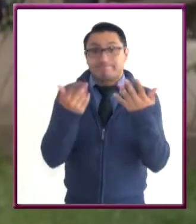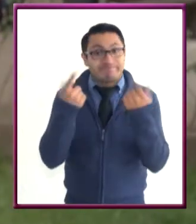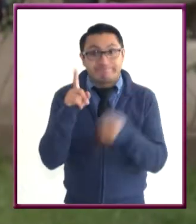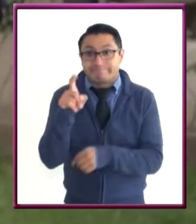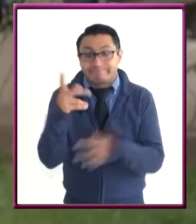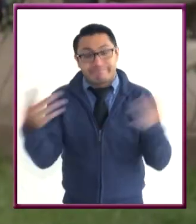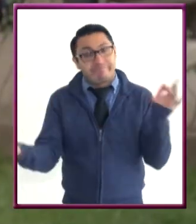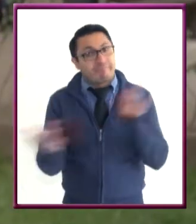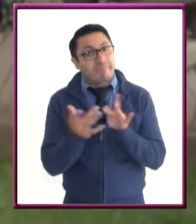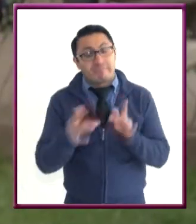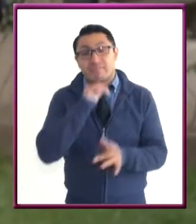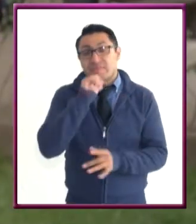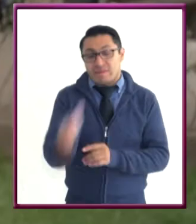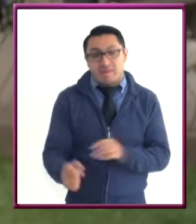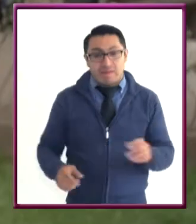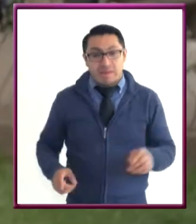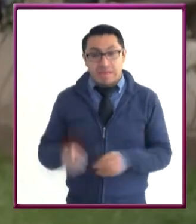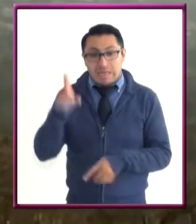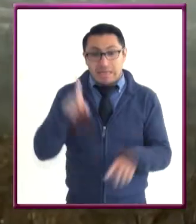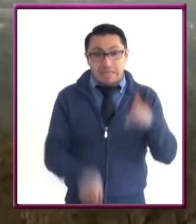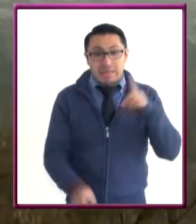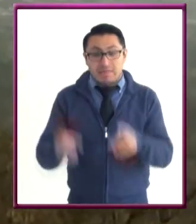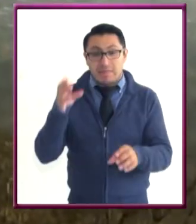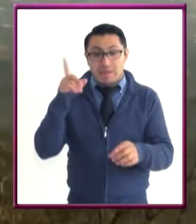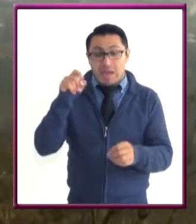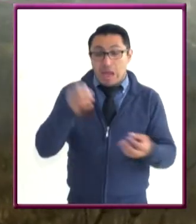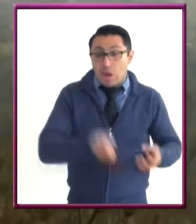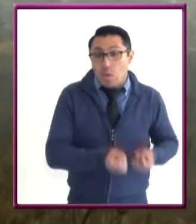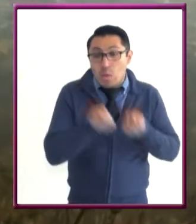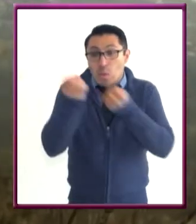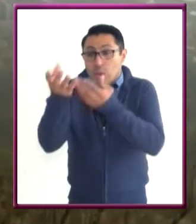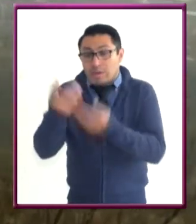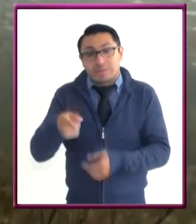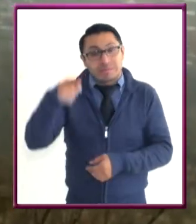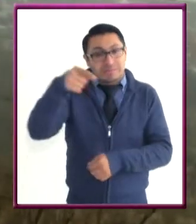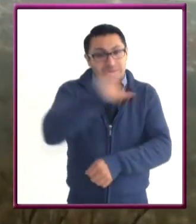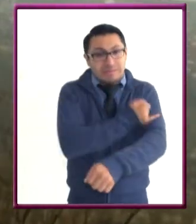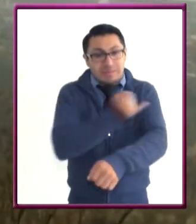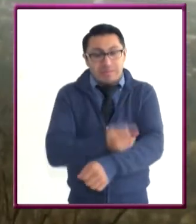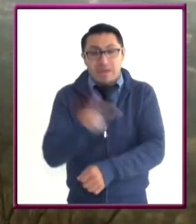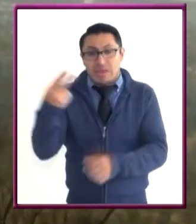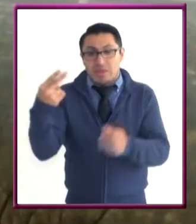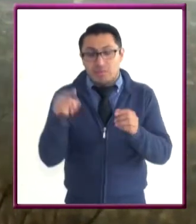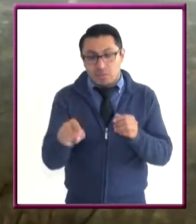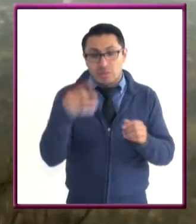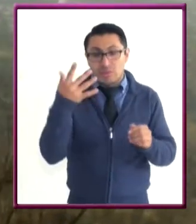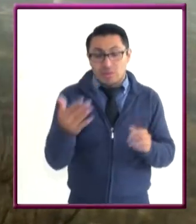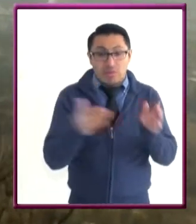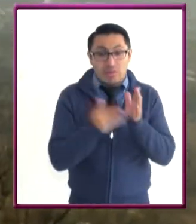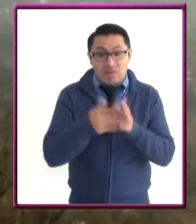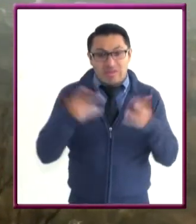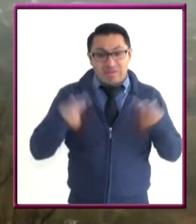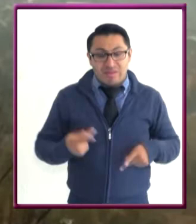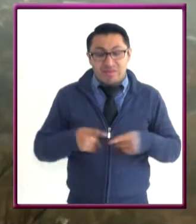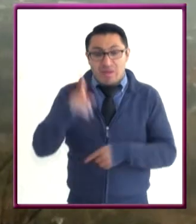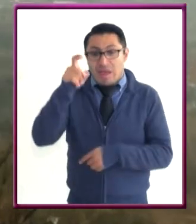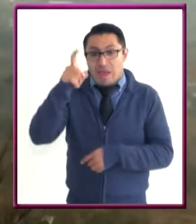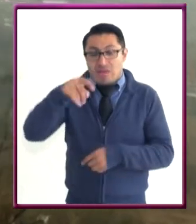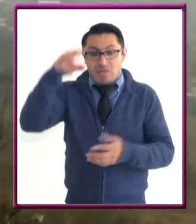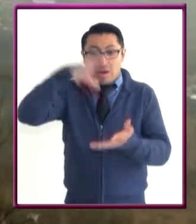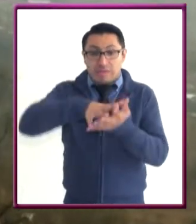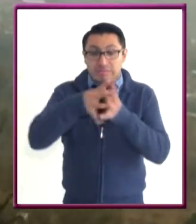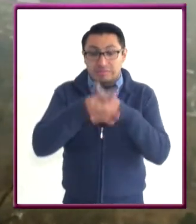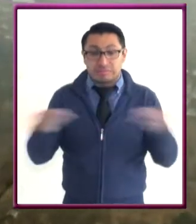está conectada a la red, que dependen de pipas. Y bueno, Iztapalapa, pues son 2,5 millones de personas que se les está acabando el agua.